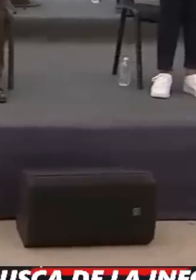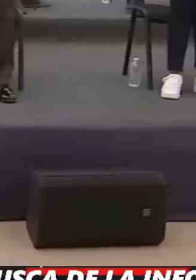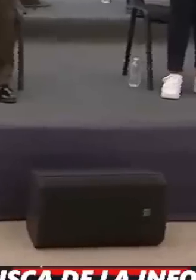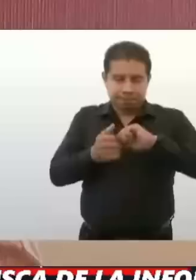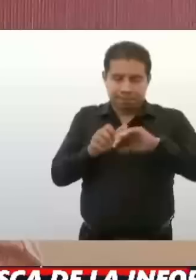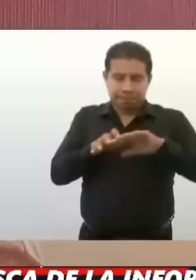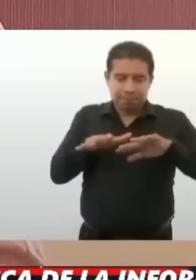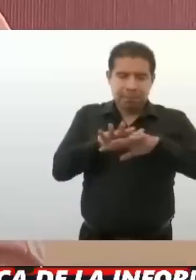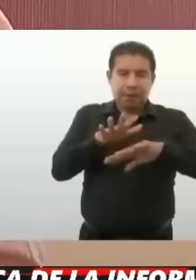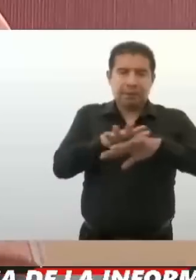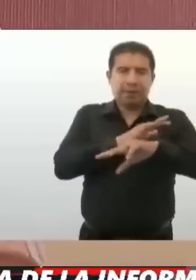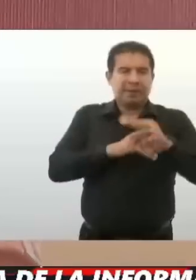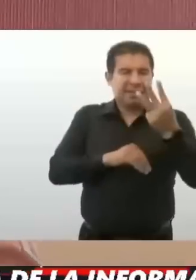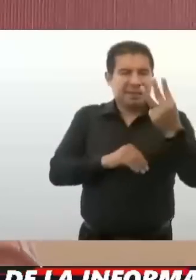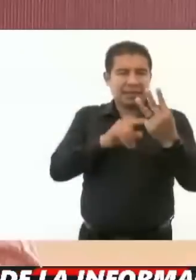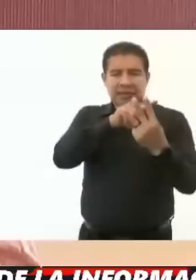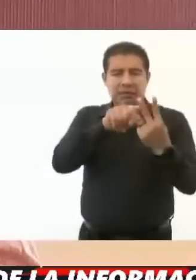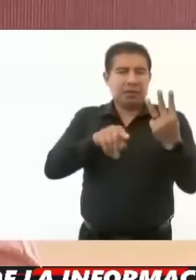Licenciado Andrés. Los mejores.